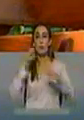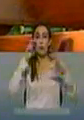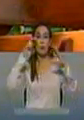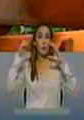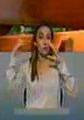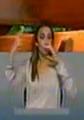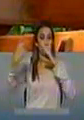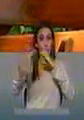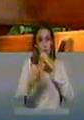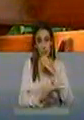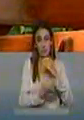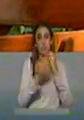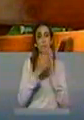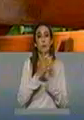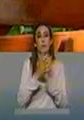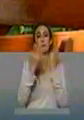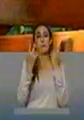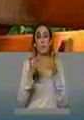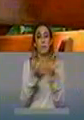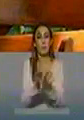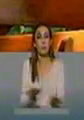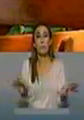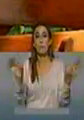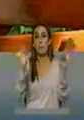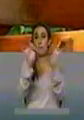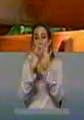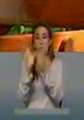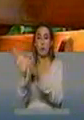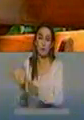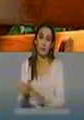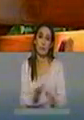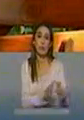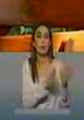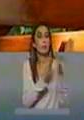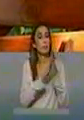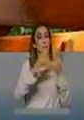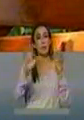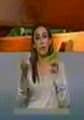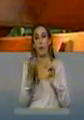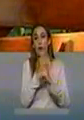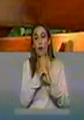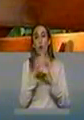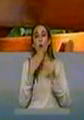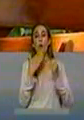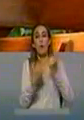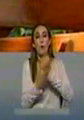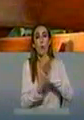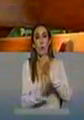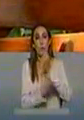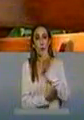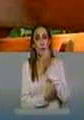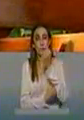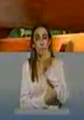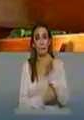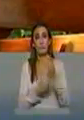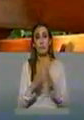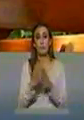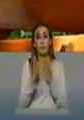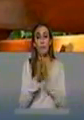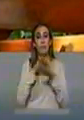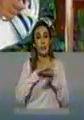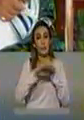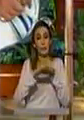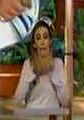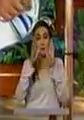expectativas también, su importancia dentro del país y los retos que se deben asumir para fortalecer este sector. Nos encontramos con